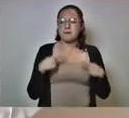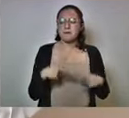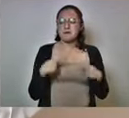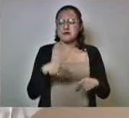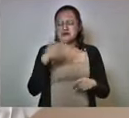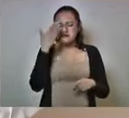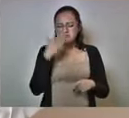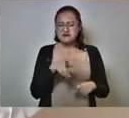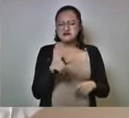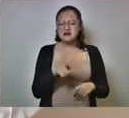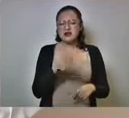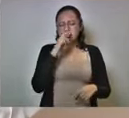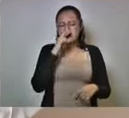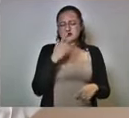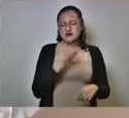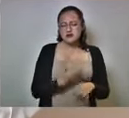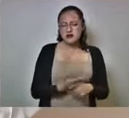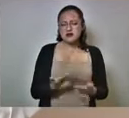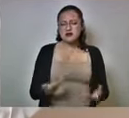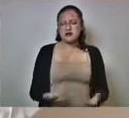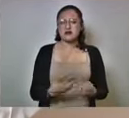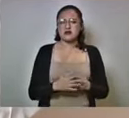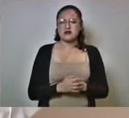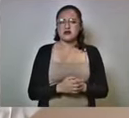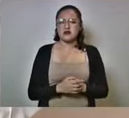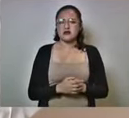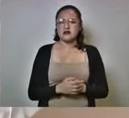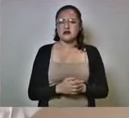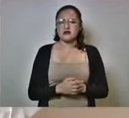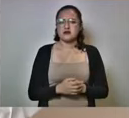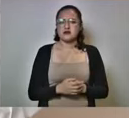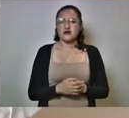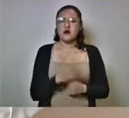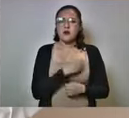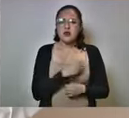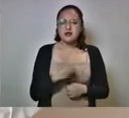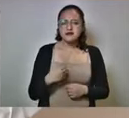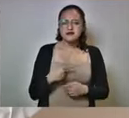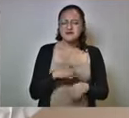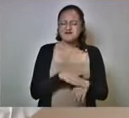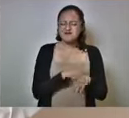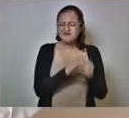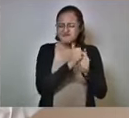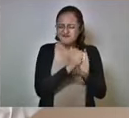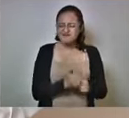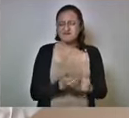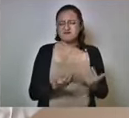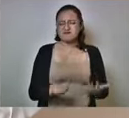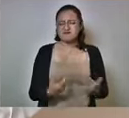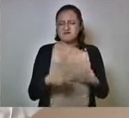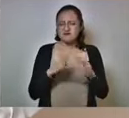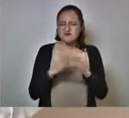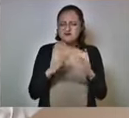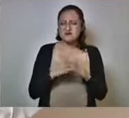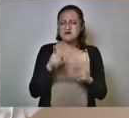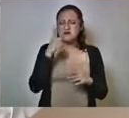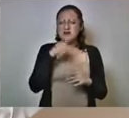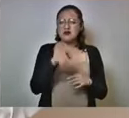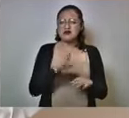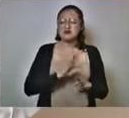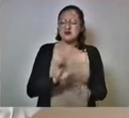nuestra disciplina, con nuestra responsabilidad para vencer esta